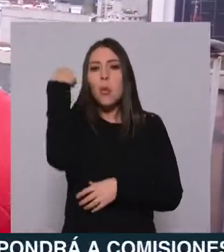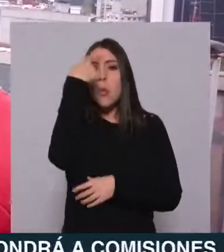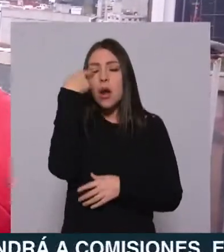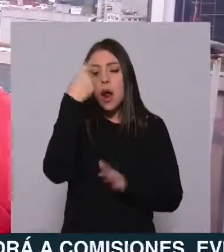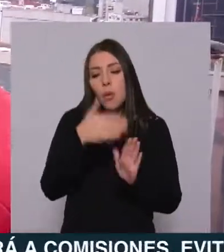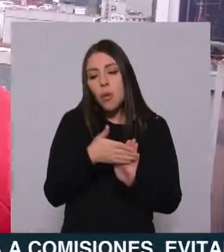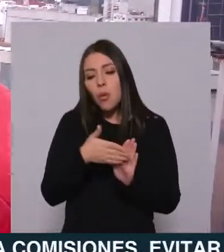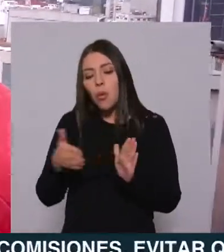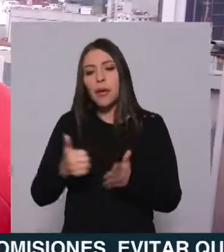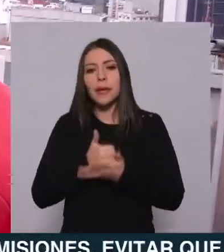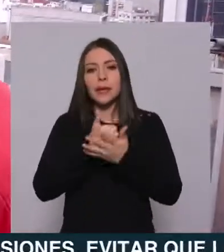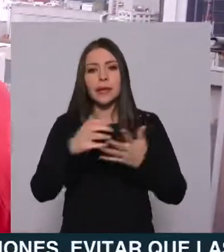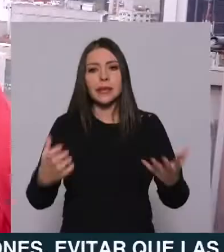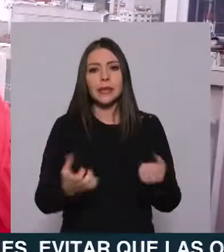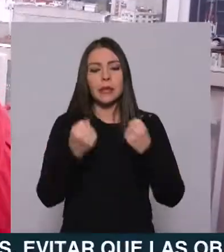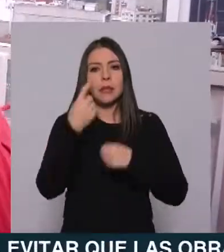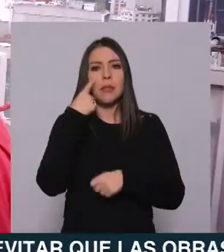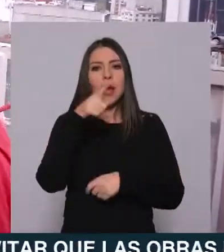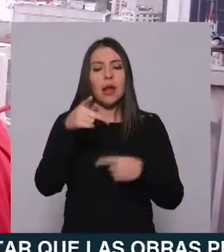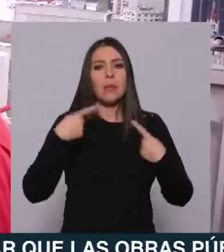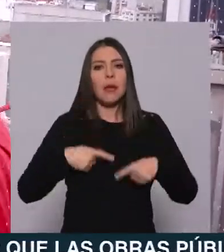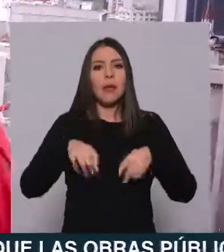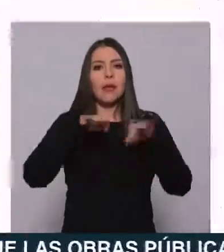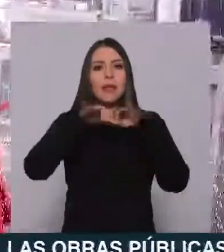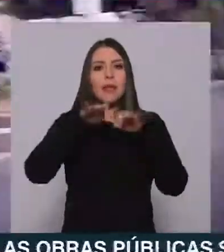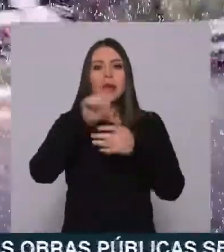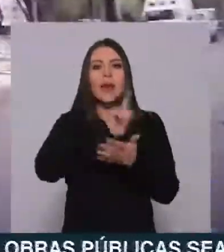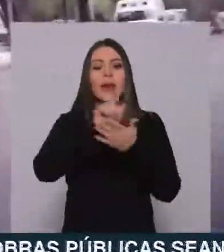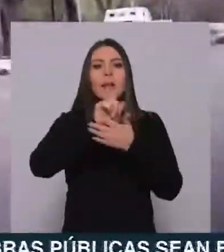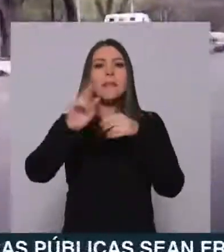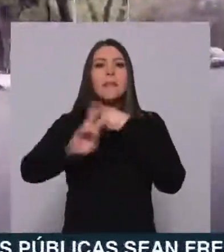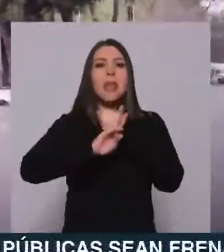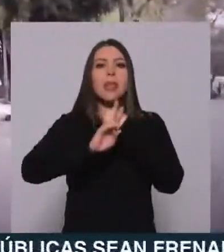atrapados están en piso 9 aproximadamente.